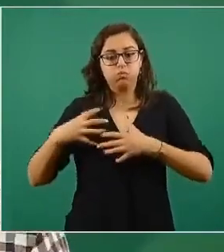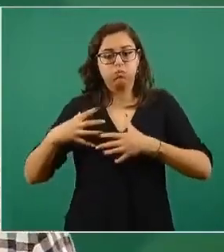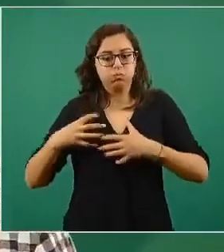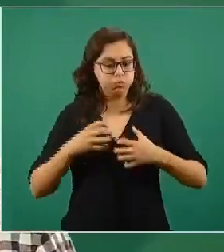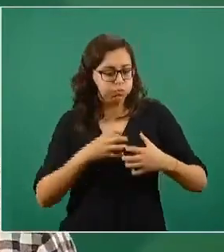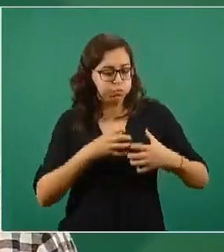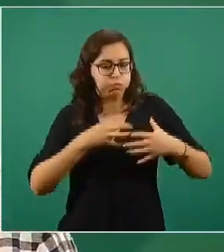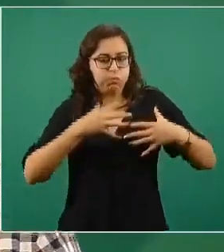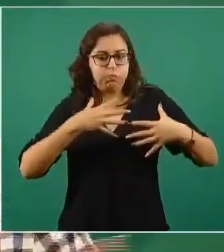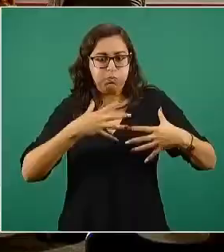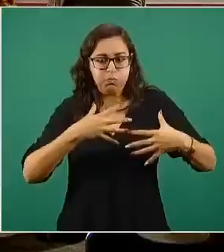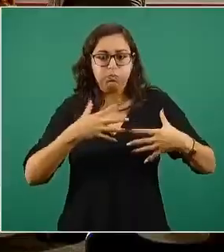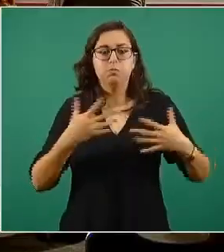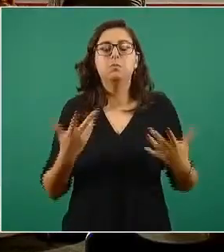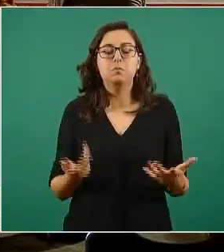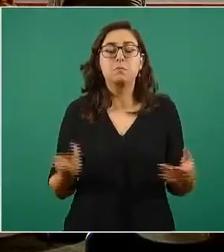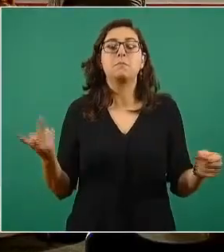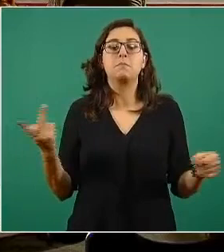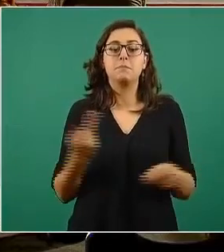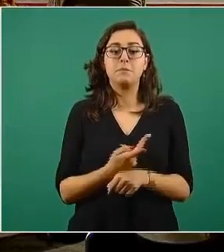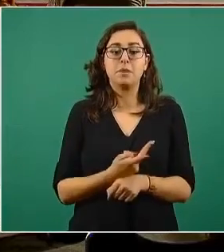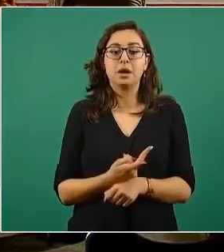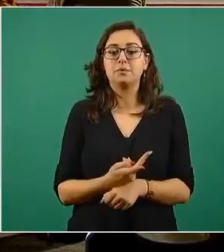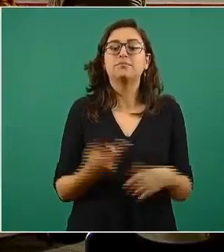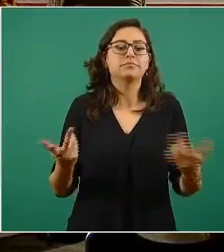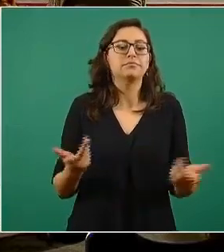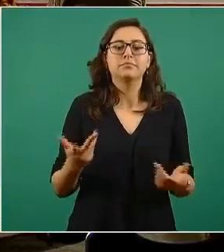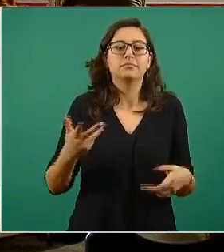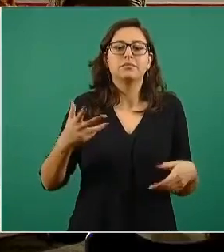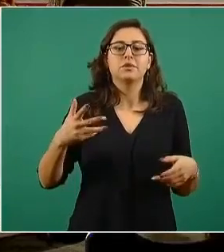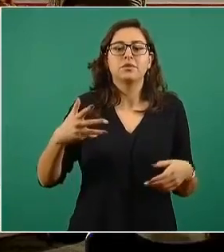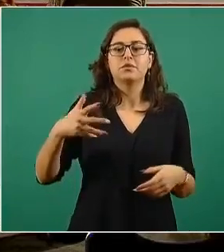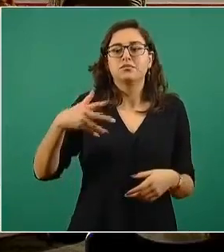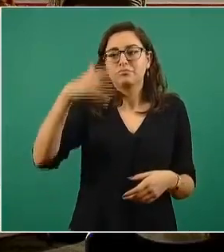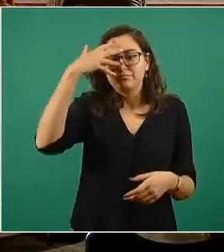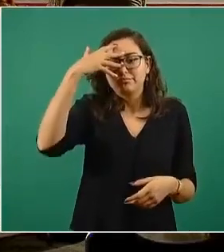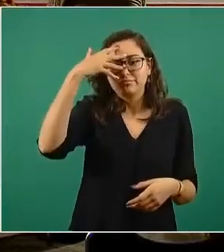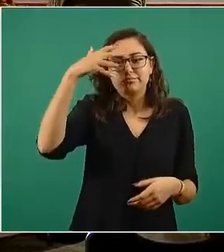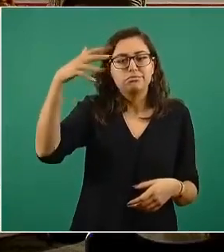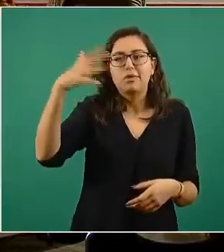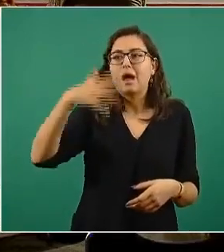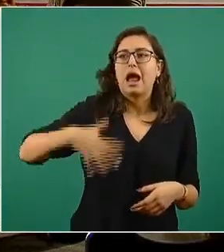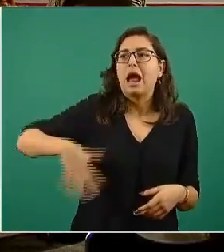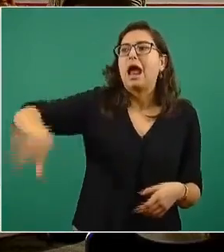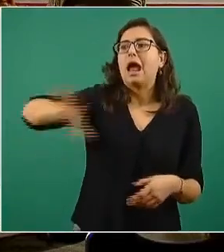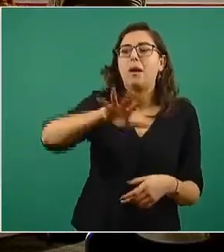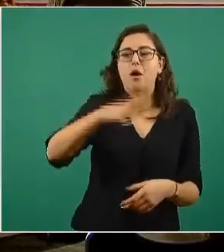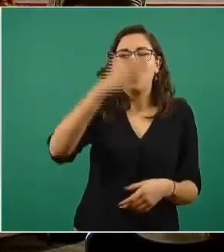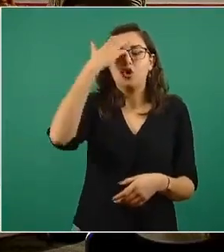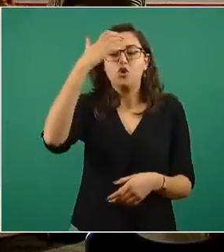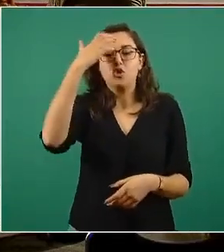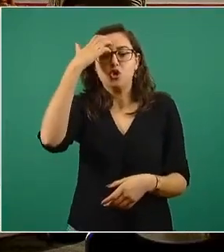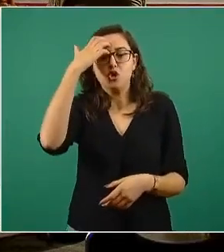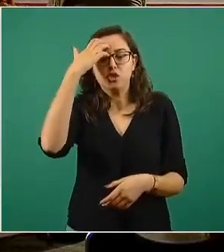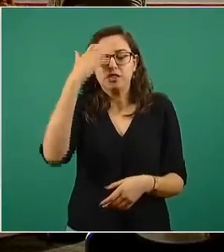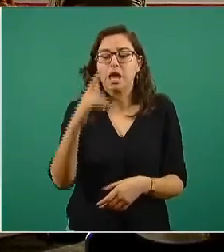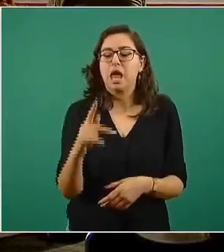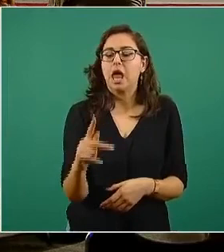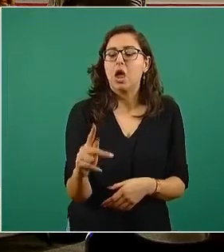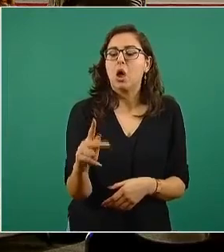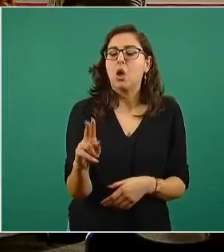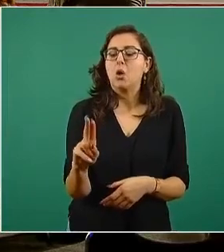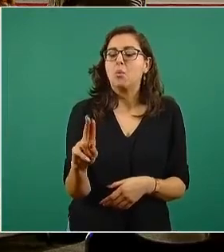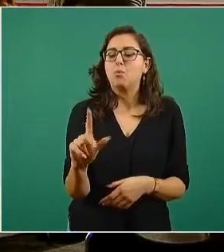los pulmones. Popularmente se le dice la pulmonía. Neumos es pulmón, pulmón es de la manera